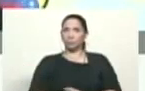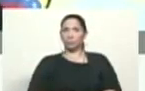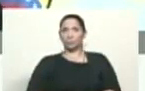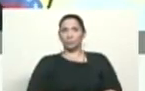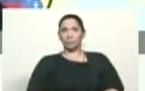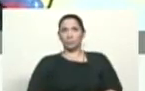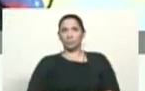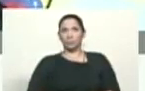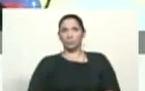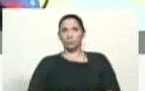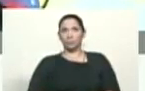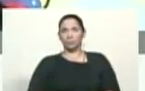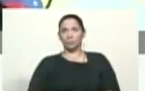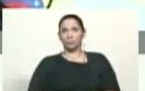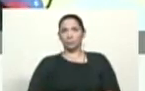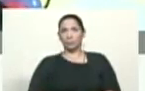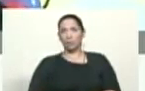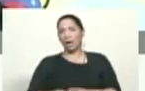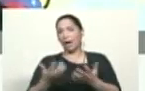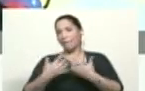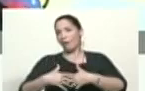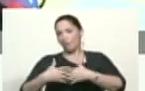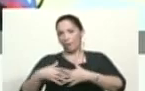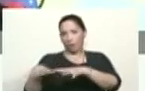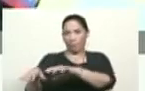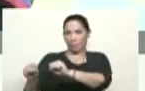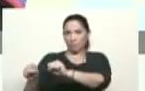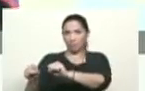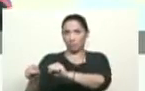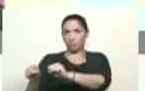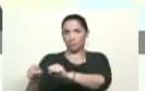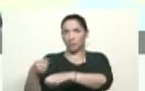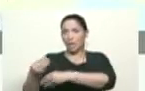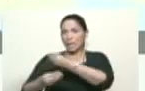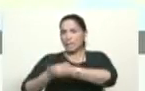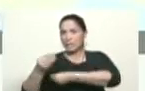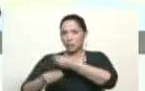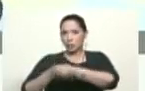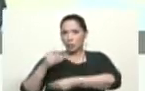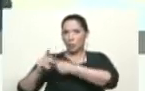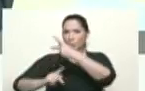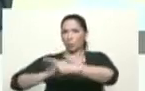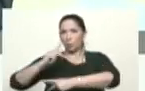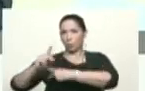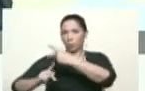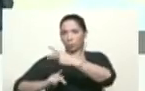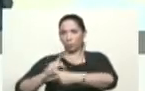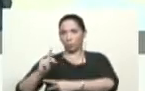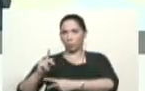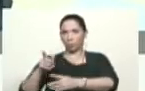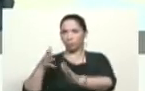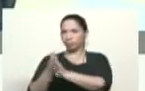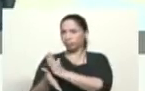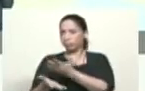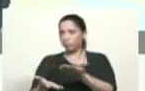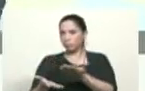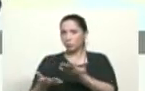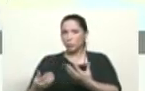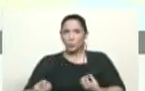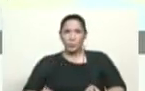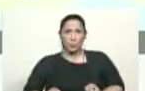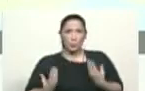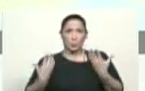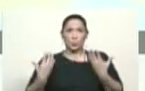digamos que la fábrica del capitalismo generó este producto, que es la expresión,